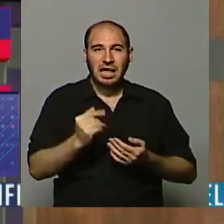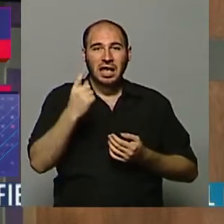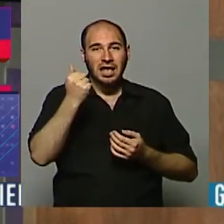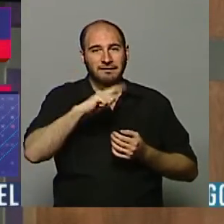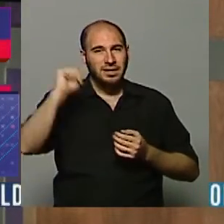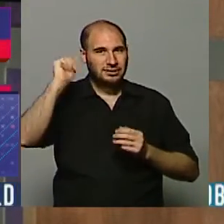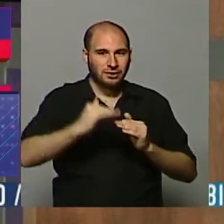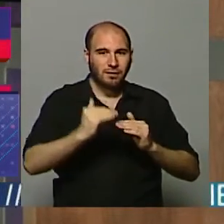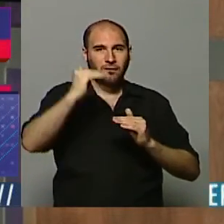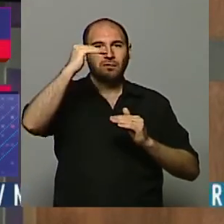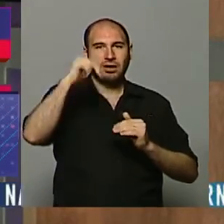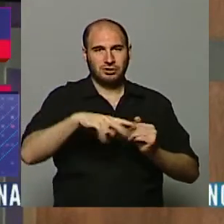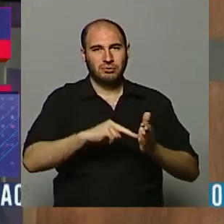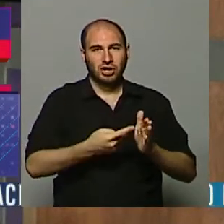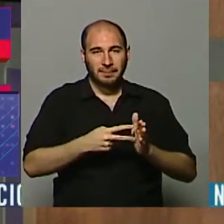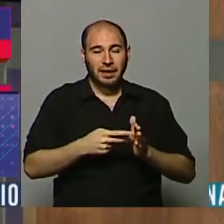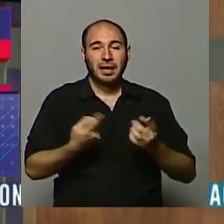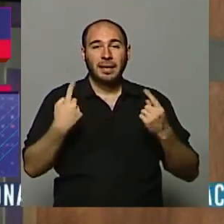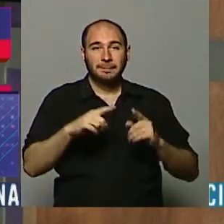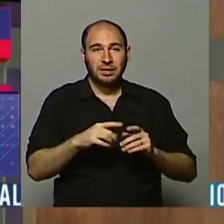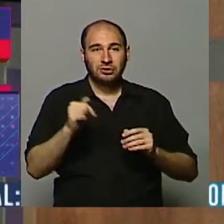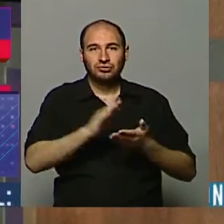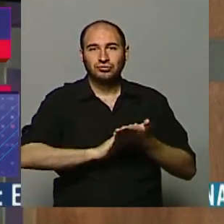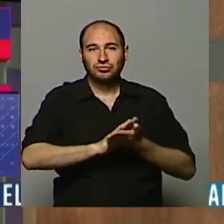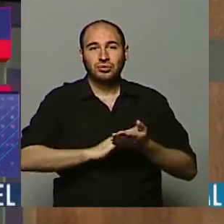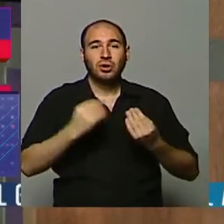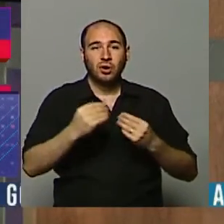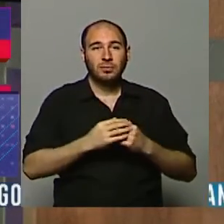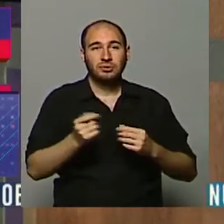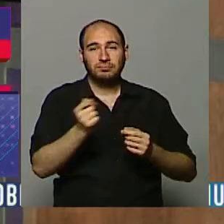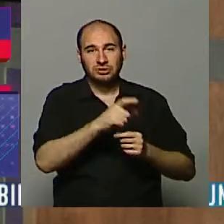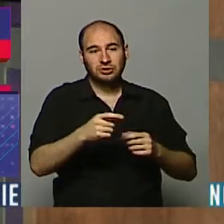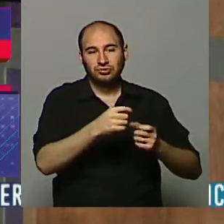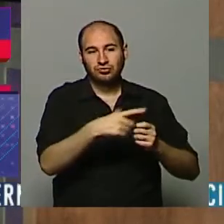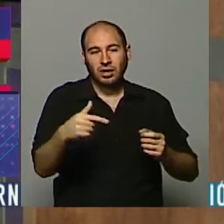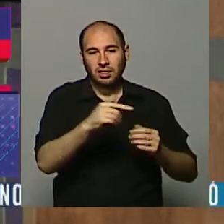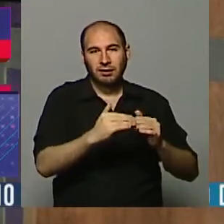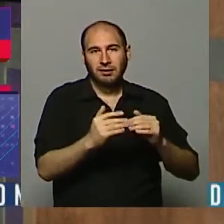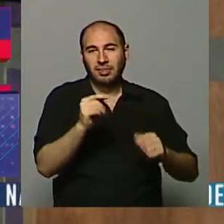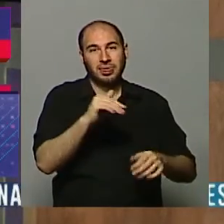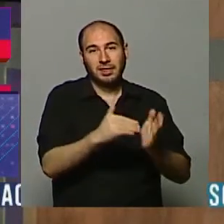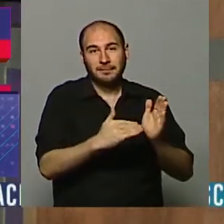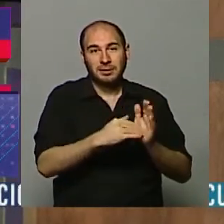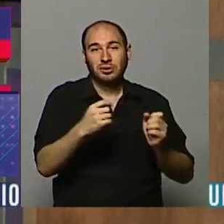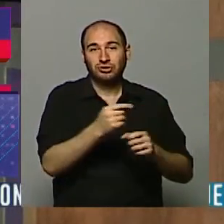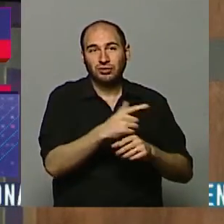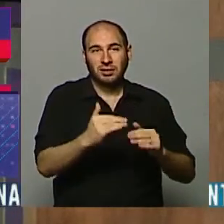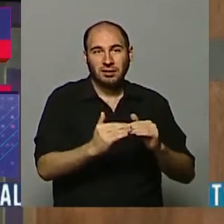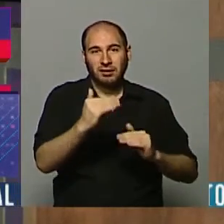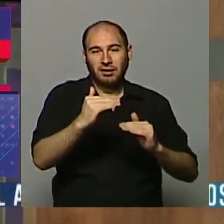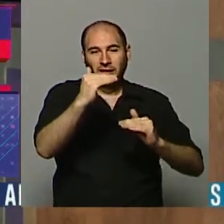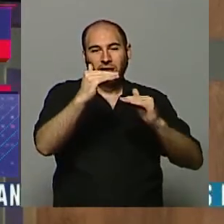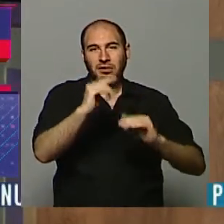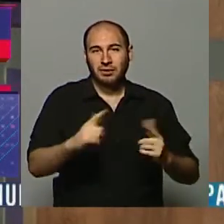tan altas, termina siendo un problema. Ahora, ¿cómo le encuentra una solución a los asalariados que quedan presos porque su salario no se va